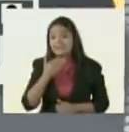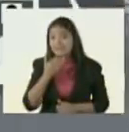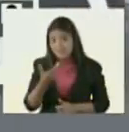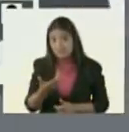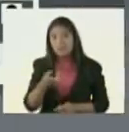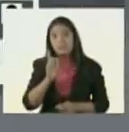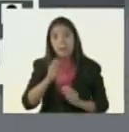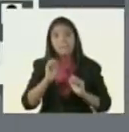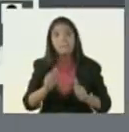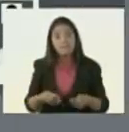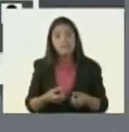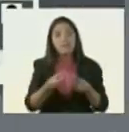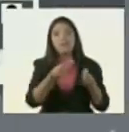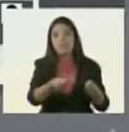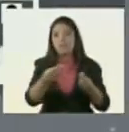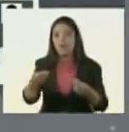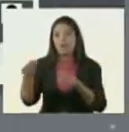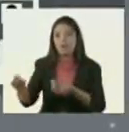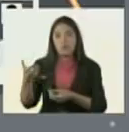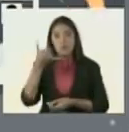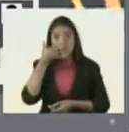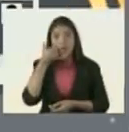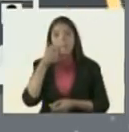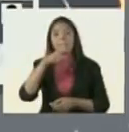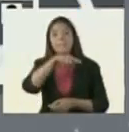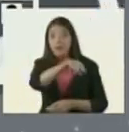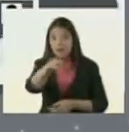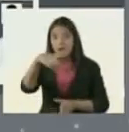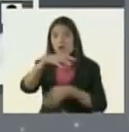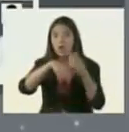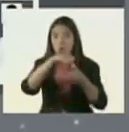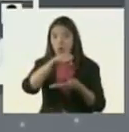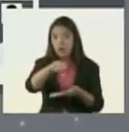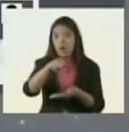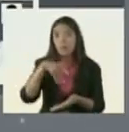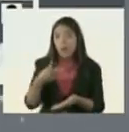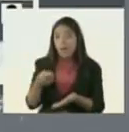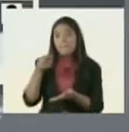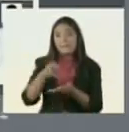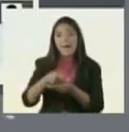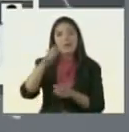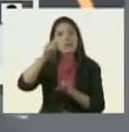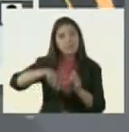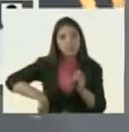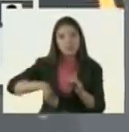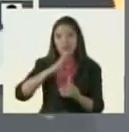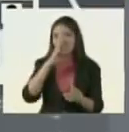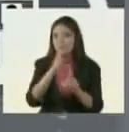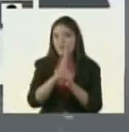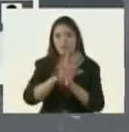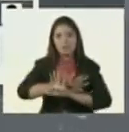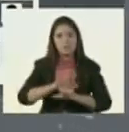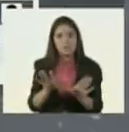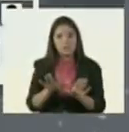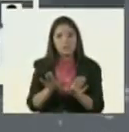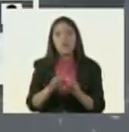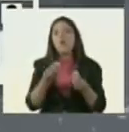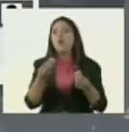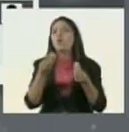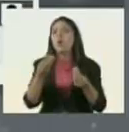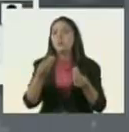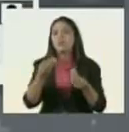vamos a empezar a instalar los equipos para que los CLAP puedan hacer sus pagos electrónicos directamente del carnet de la